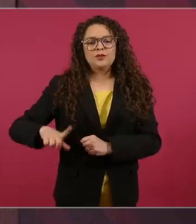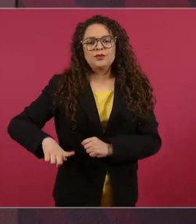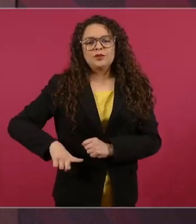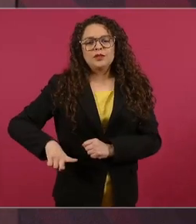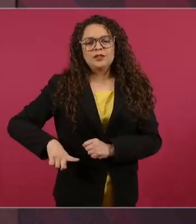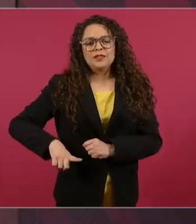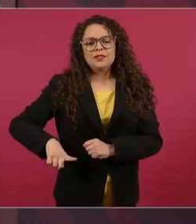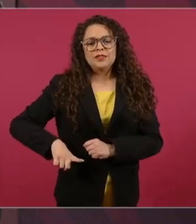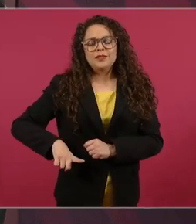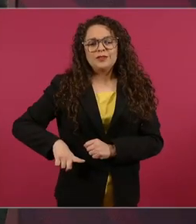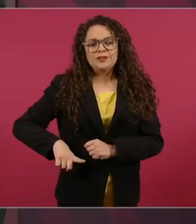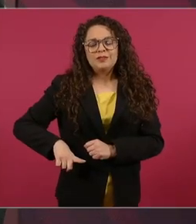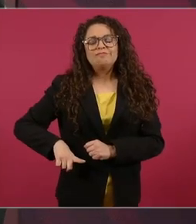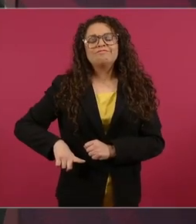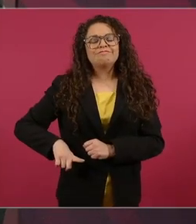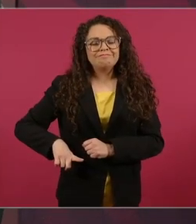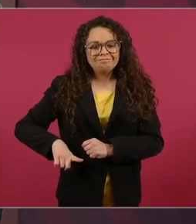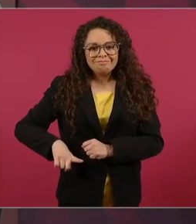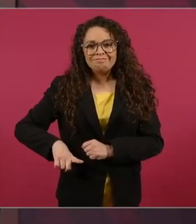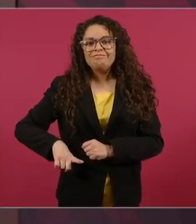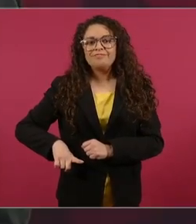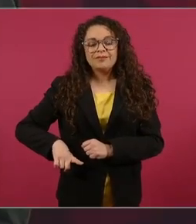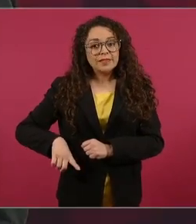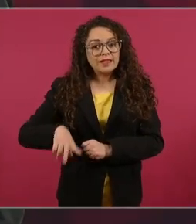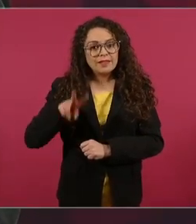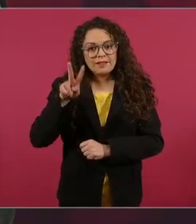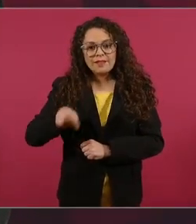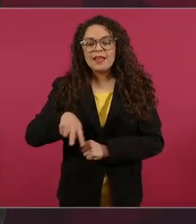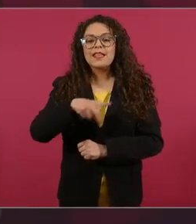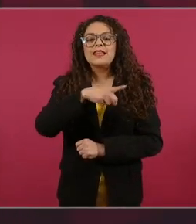Y ellos deberían de hacer